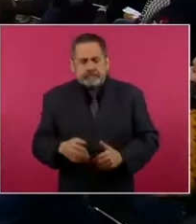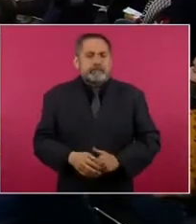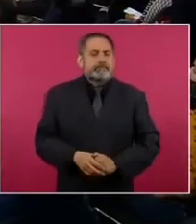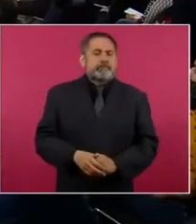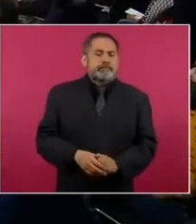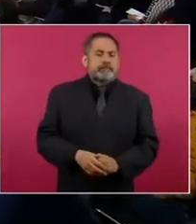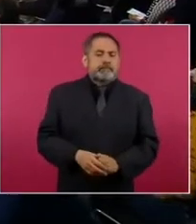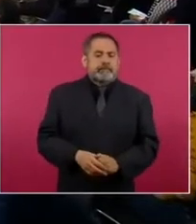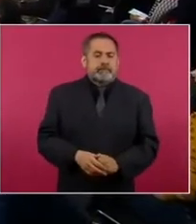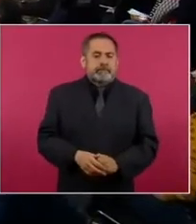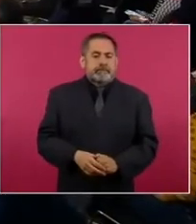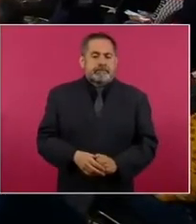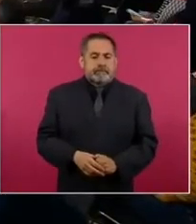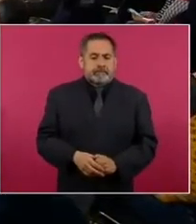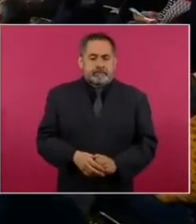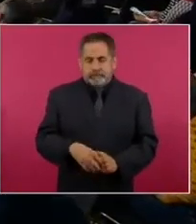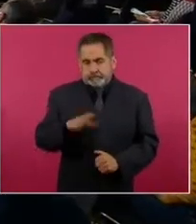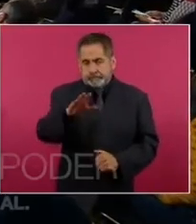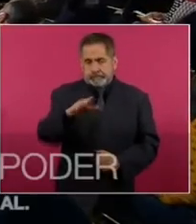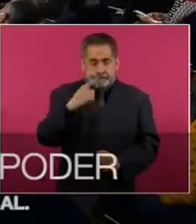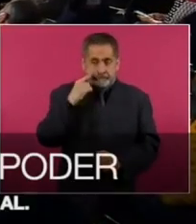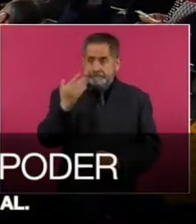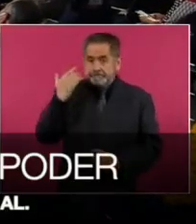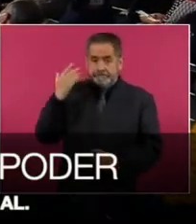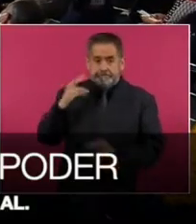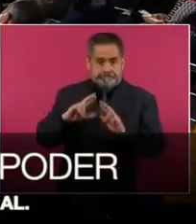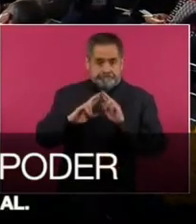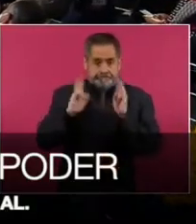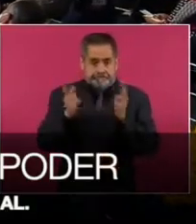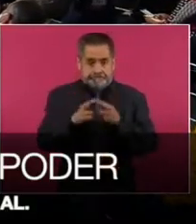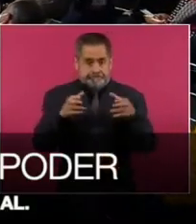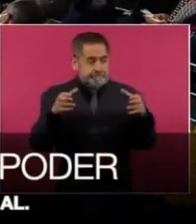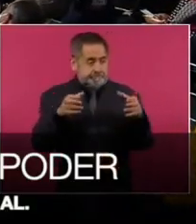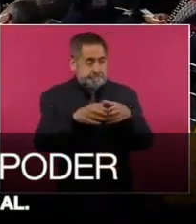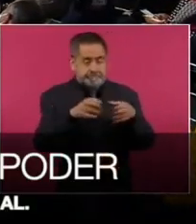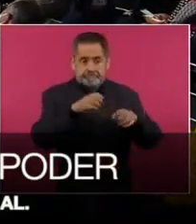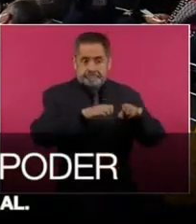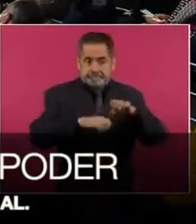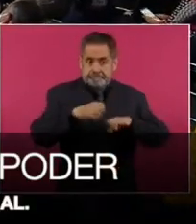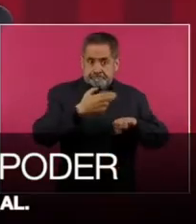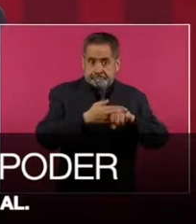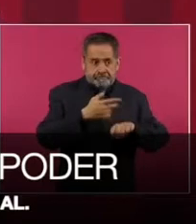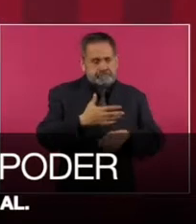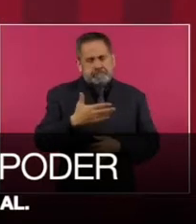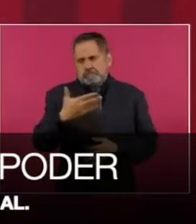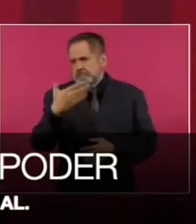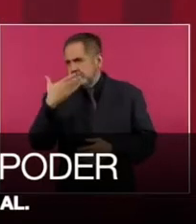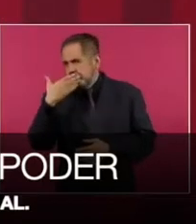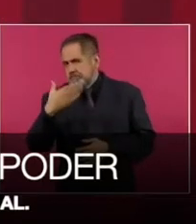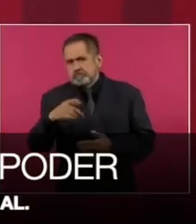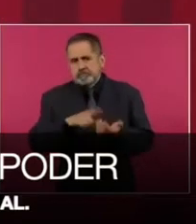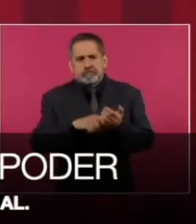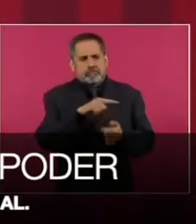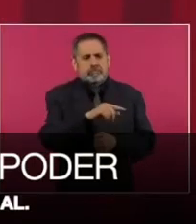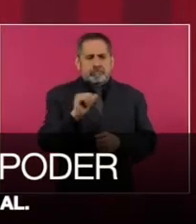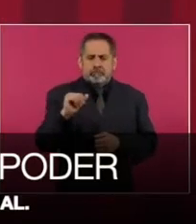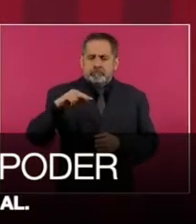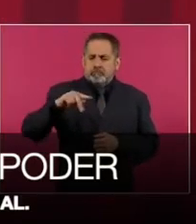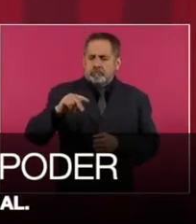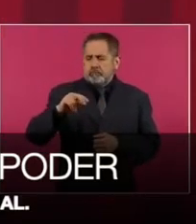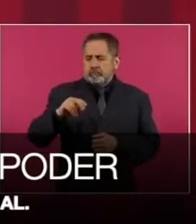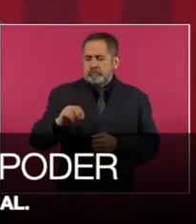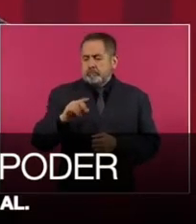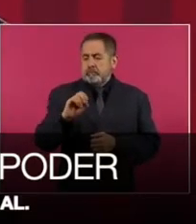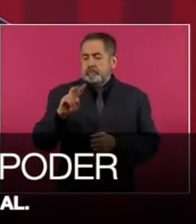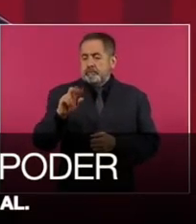Ante la controversia que ha generado la permanencia de la Guardia Nacional, el presidente de la República, Andrés Manuel López Obrador, planteó que lo